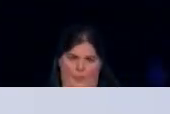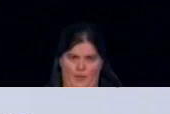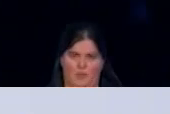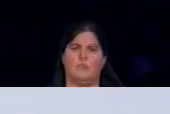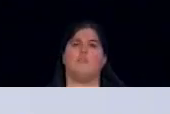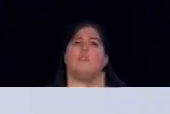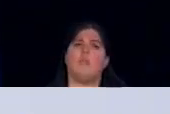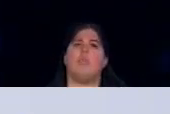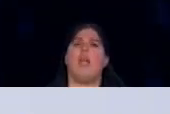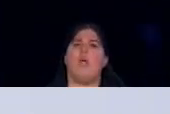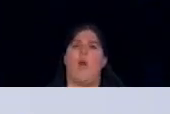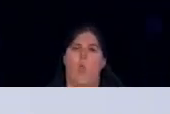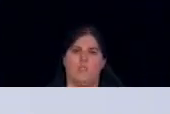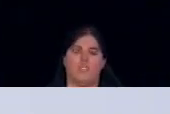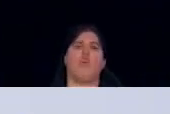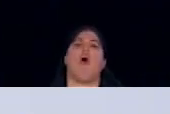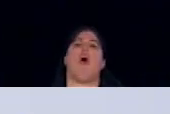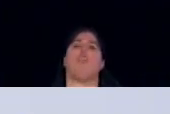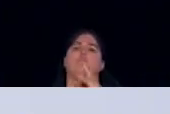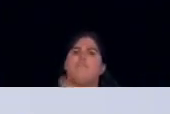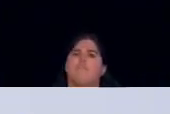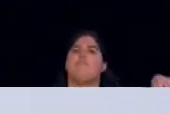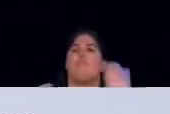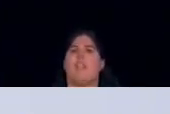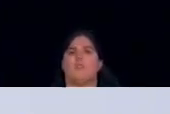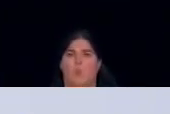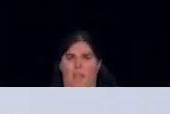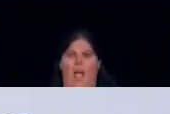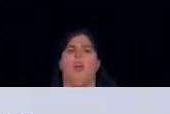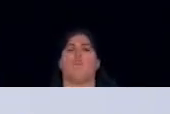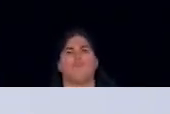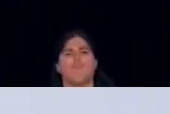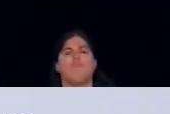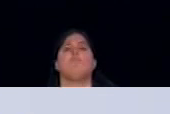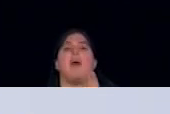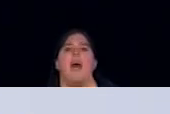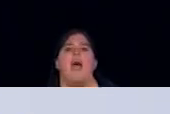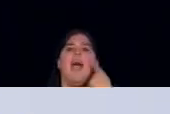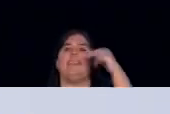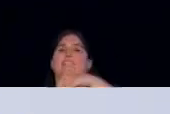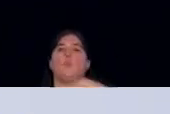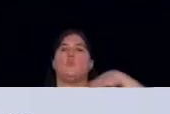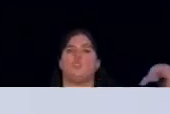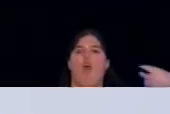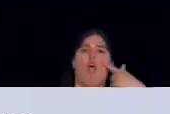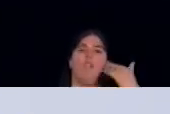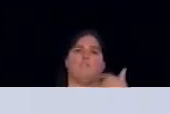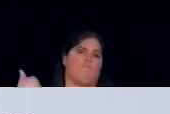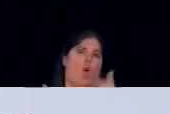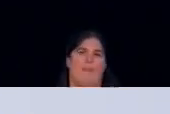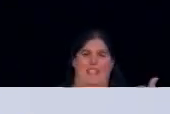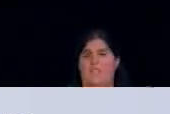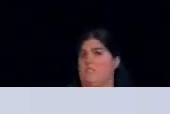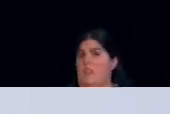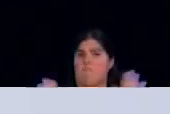toda la campaña electoral en la cual los 5 candidatos y candidatas tienen la misma atención pública, que no pasa en otros momentos de la campaña. Y